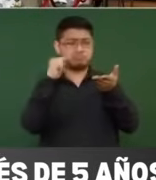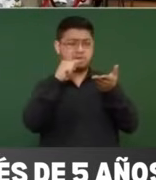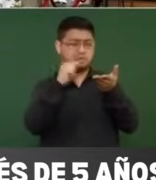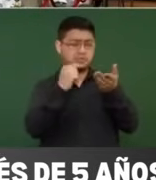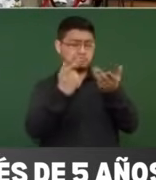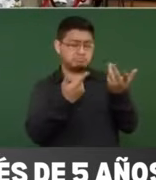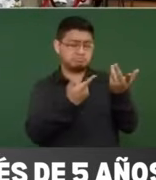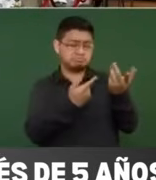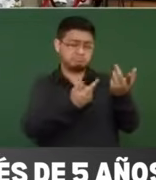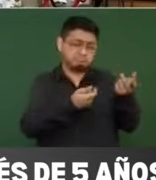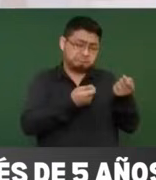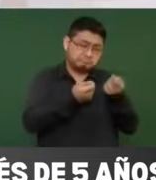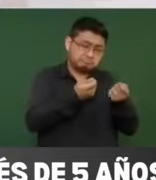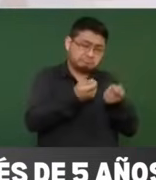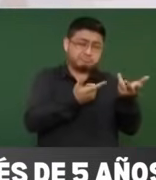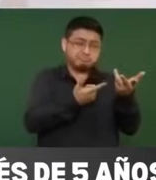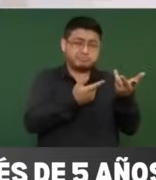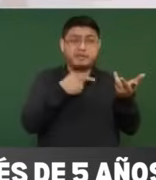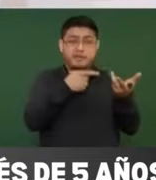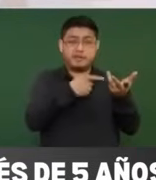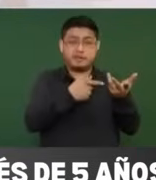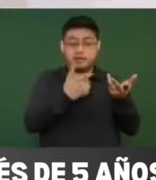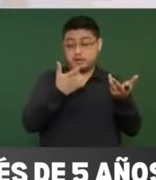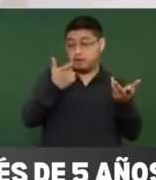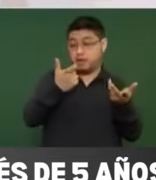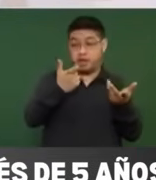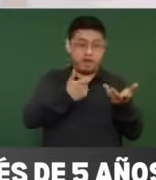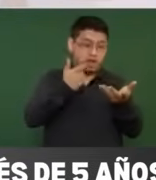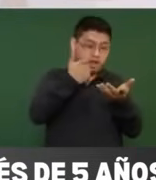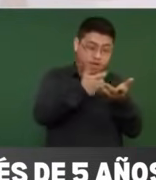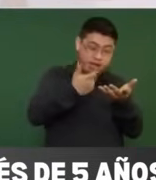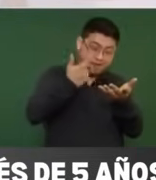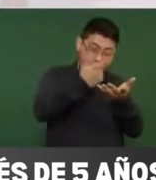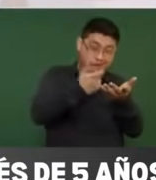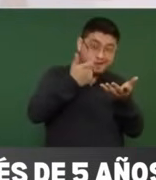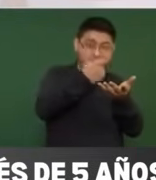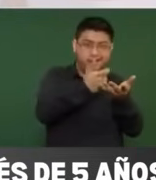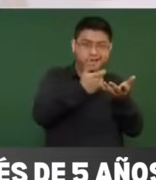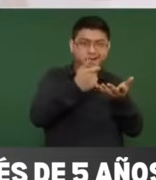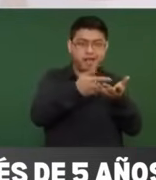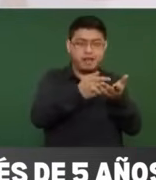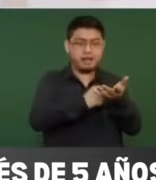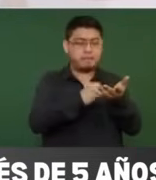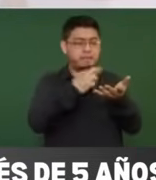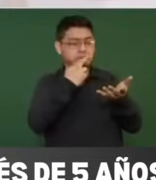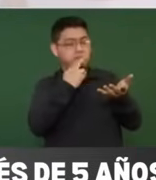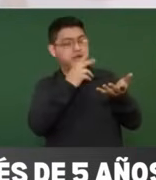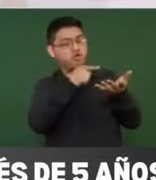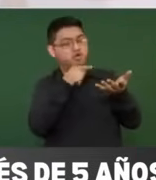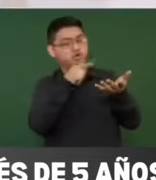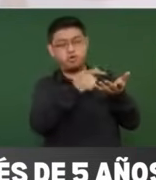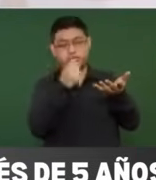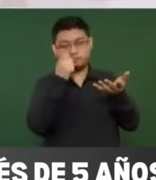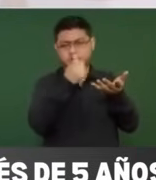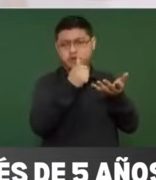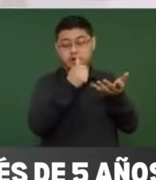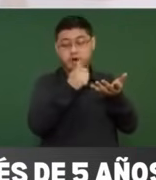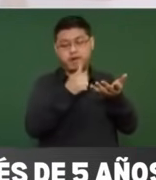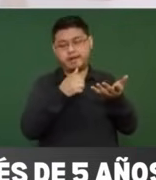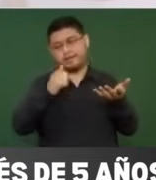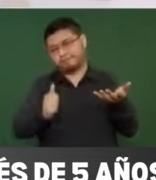producción, se queda con las ganancias, con la plusvalía,